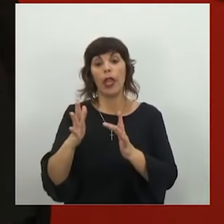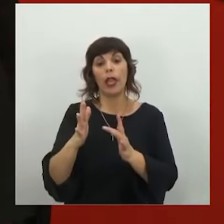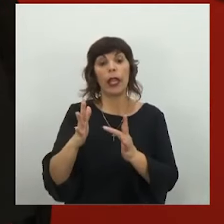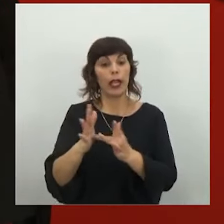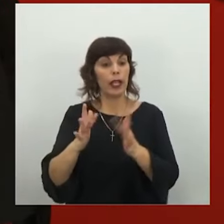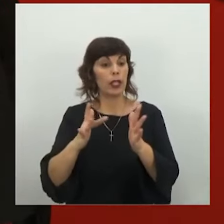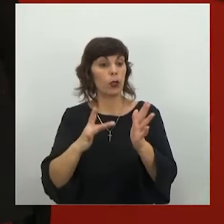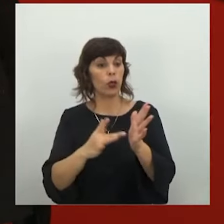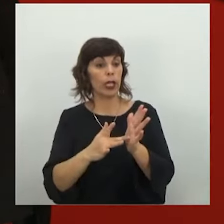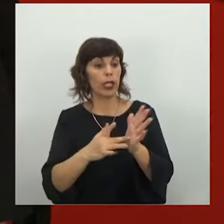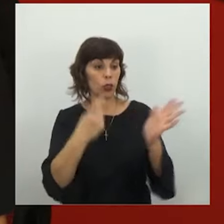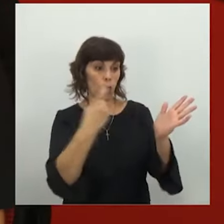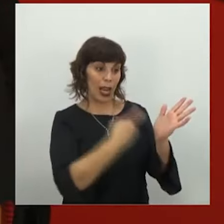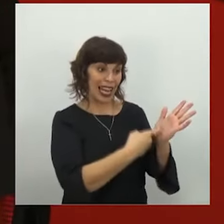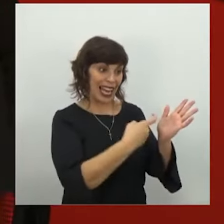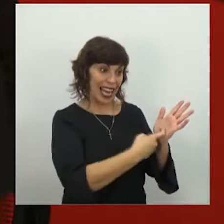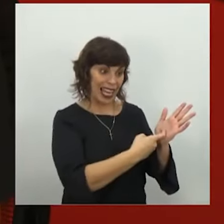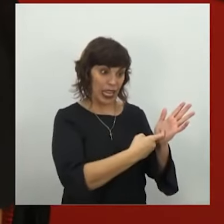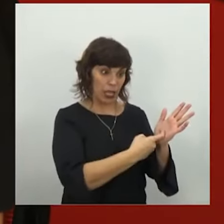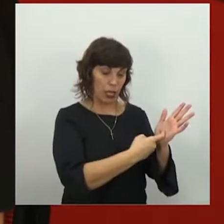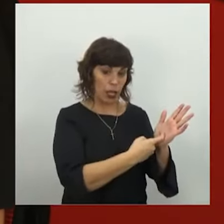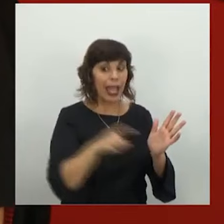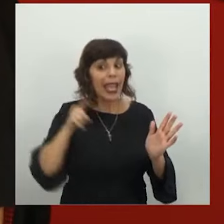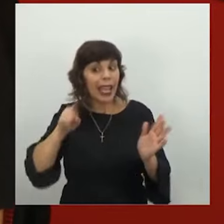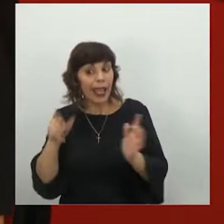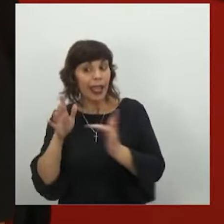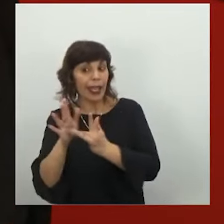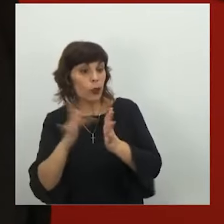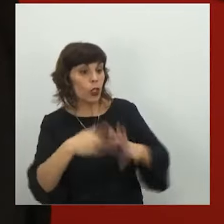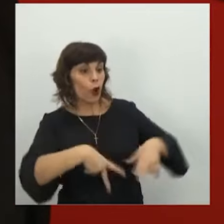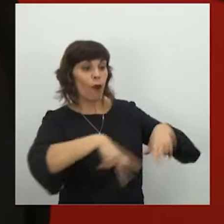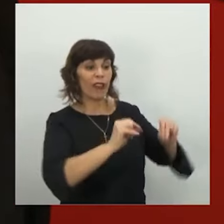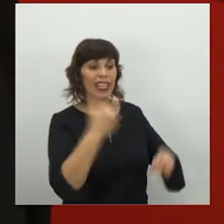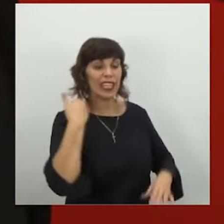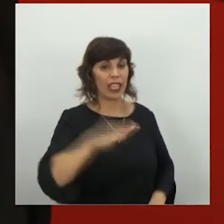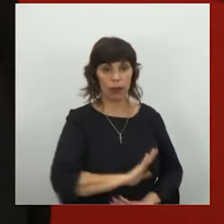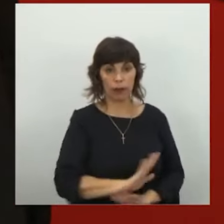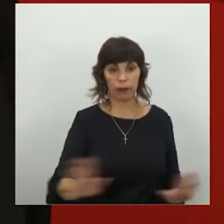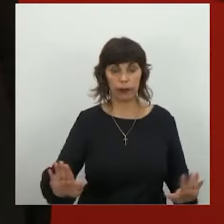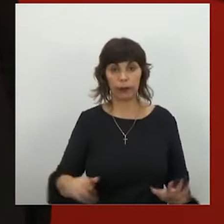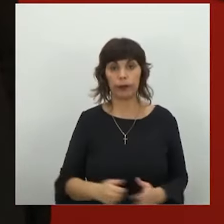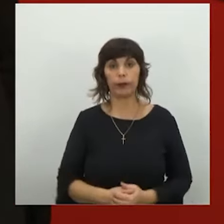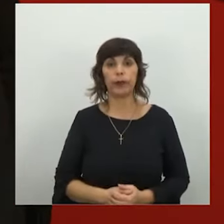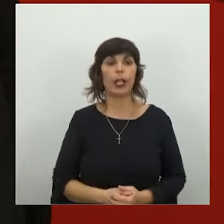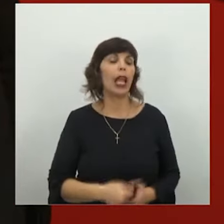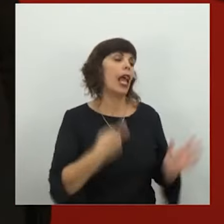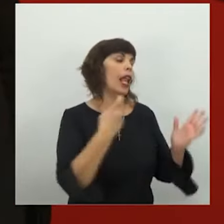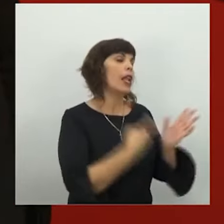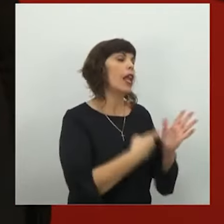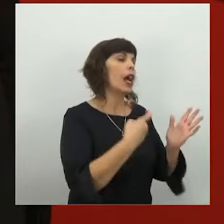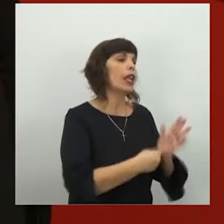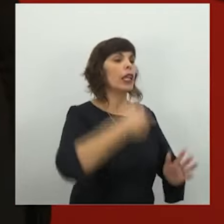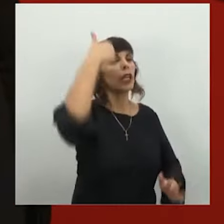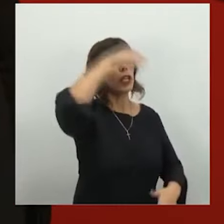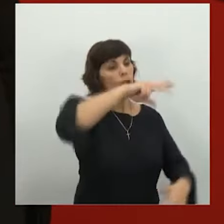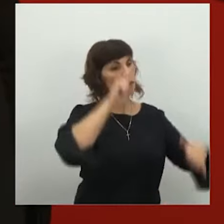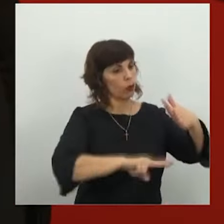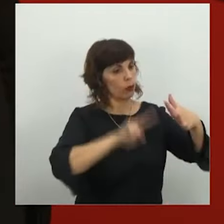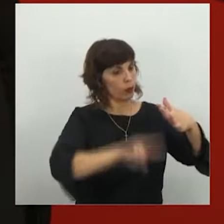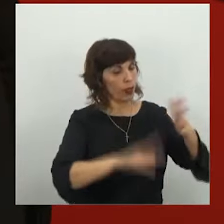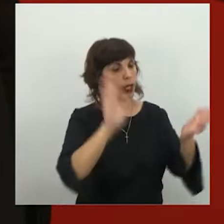ley. O como dijo Jesucristo en Lucas 16:16, la ley y los profetas eran hasta